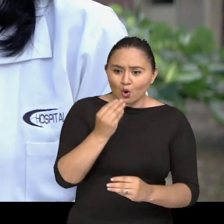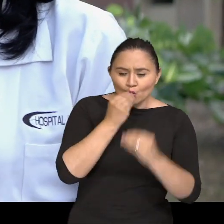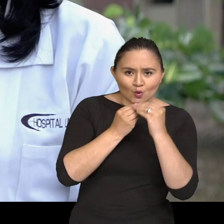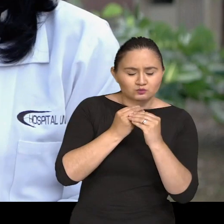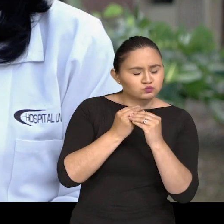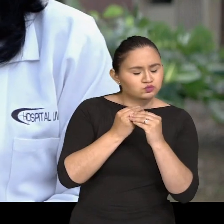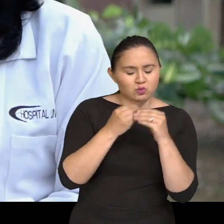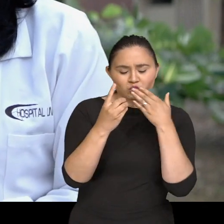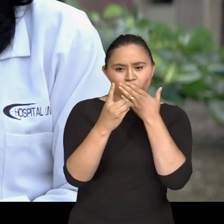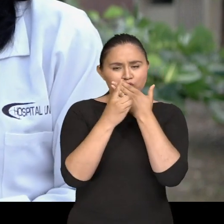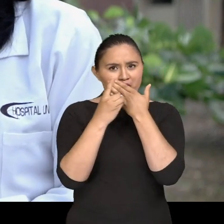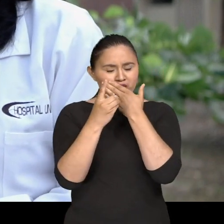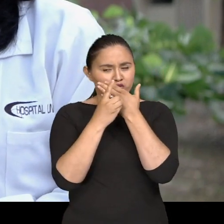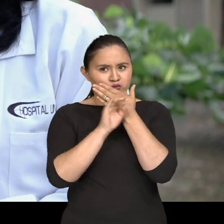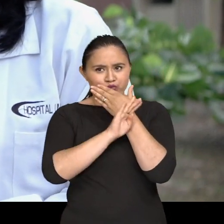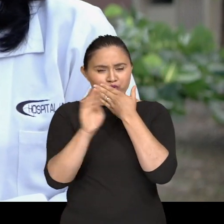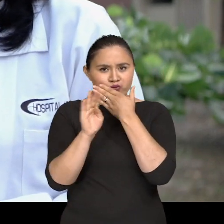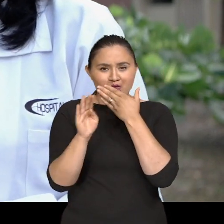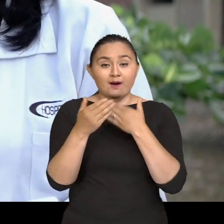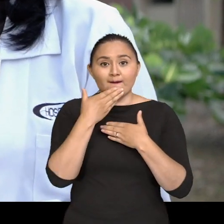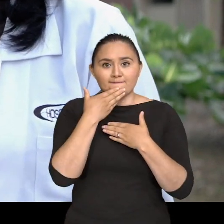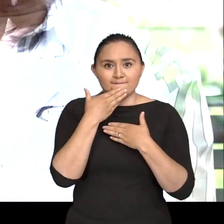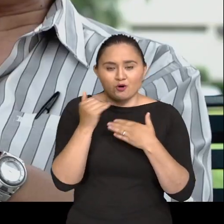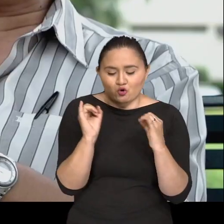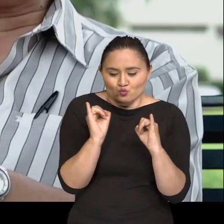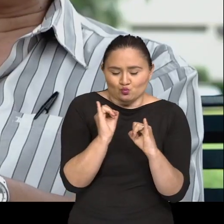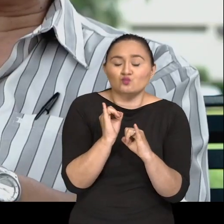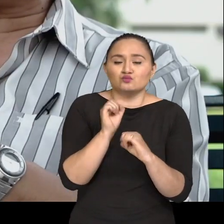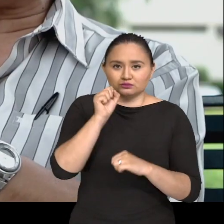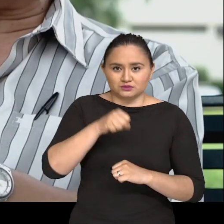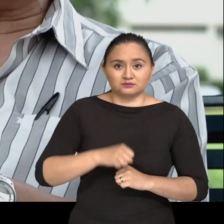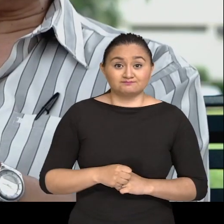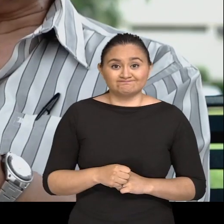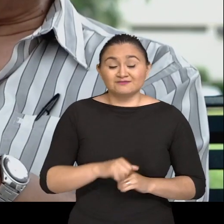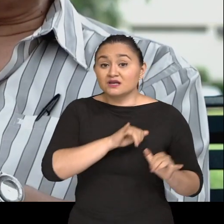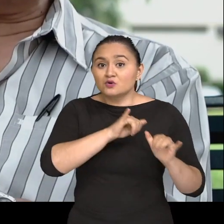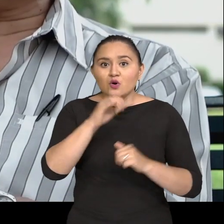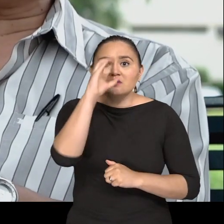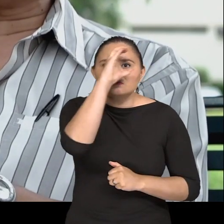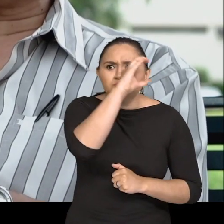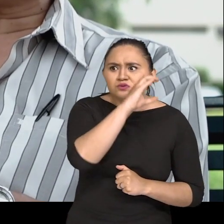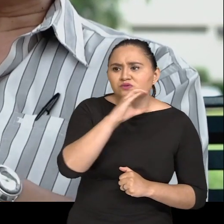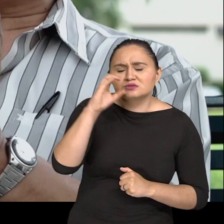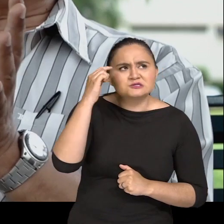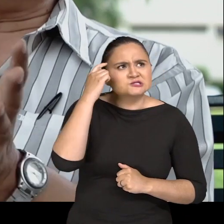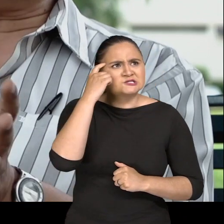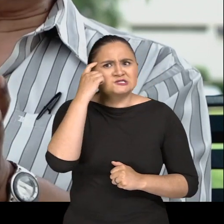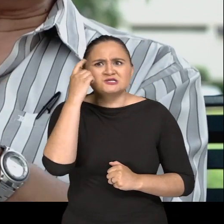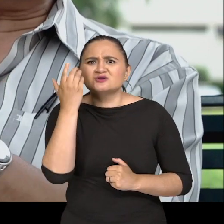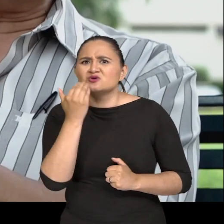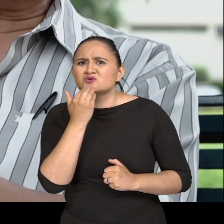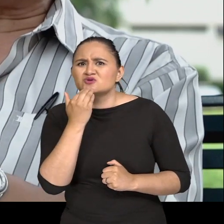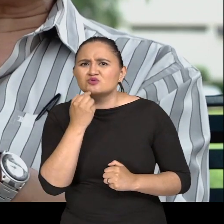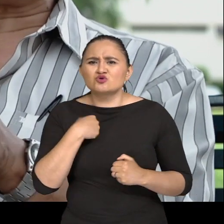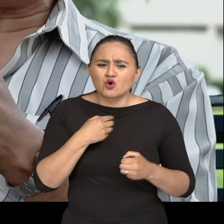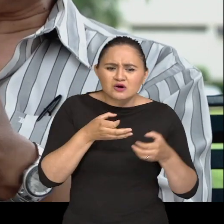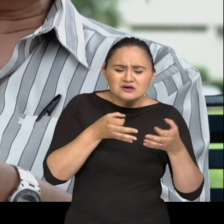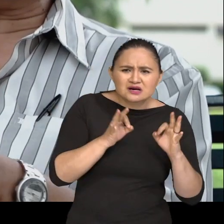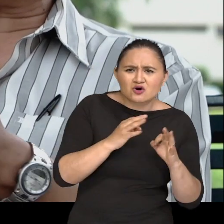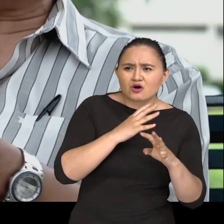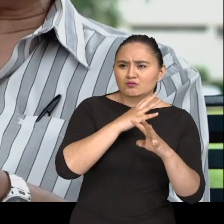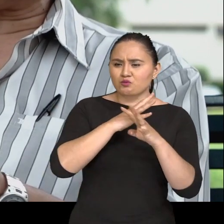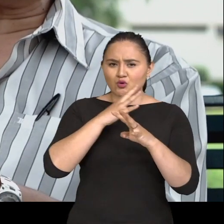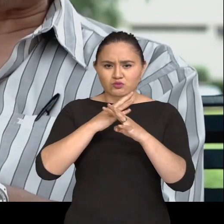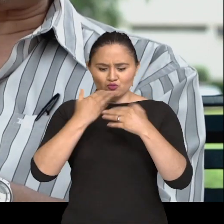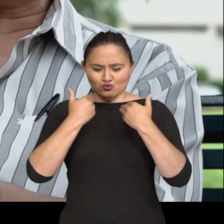de lo que saben que les va a hacer perder su peso hay una búsqueda inconsciente de una forma de hablar